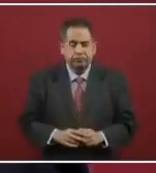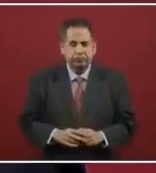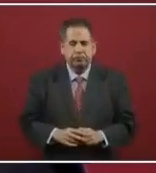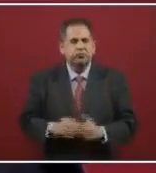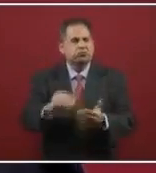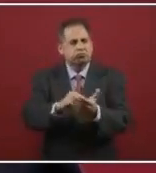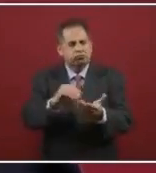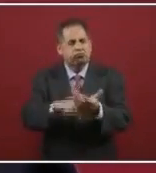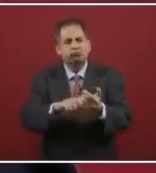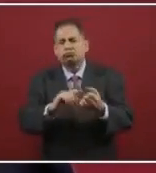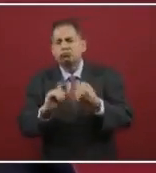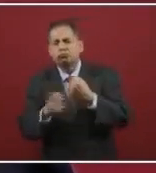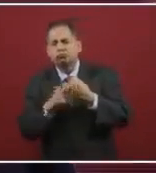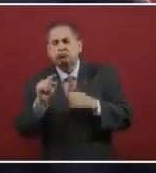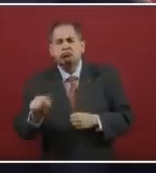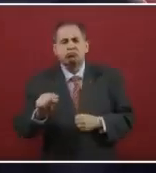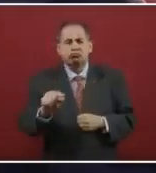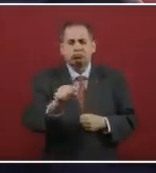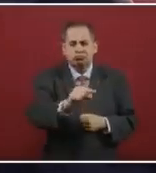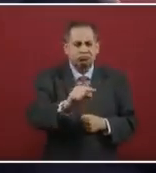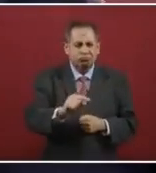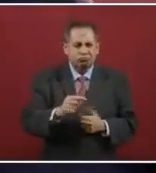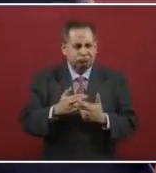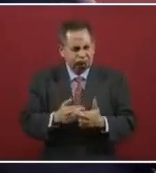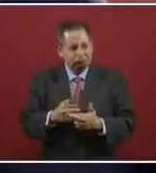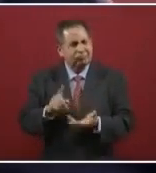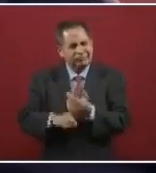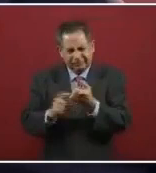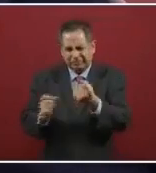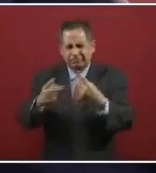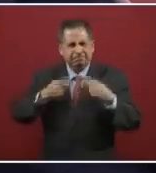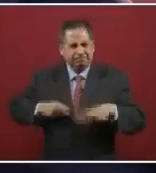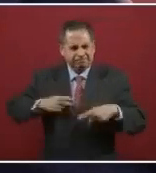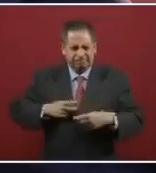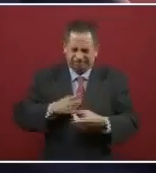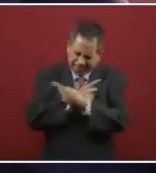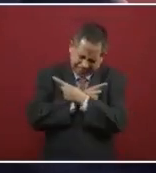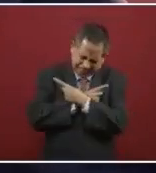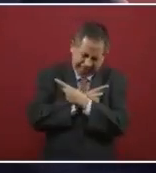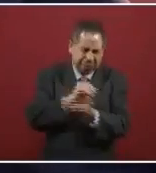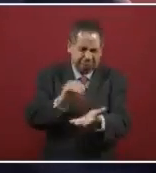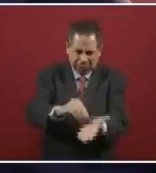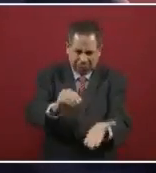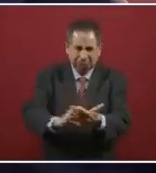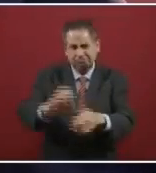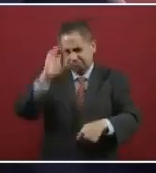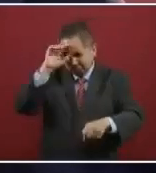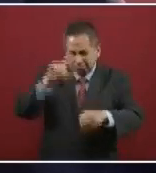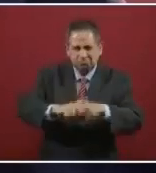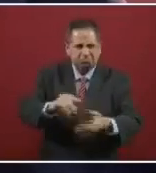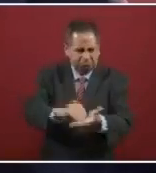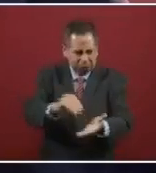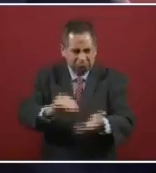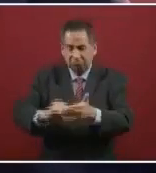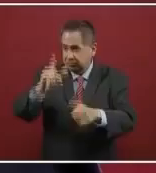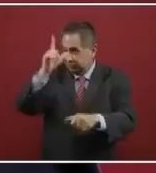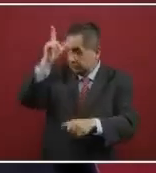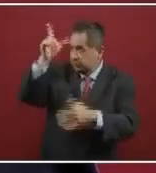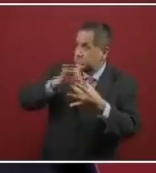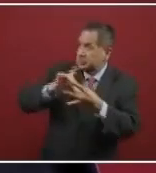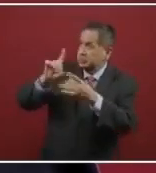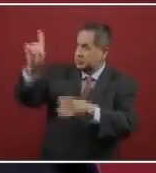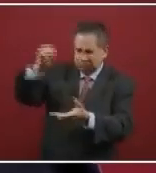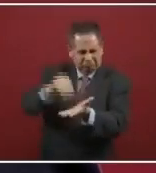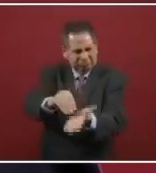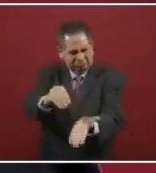todavía hay una gran reserva de valores culturales, morales, espirituales en